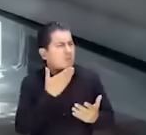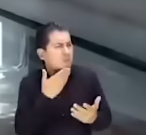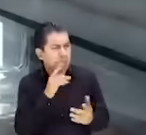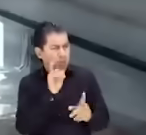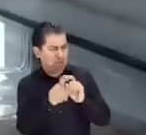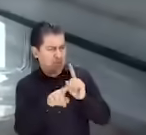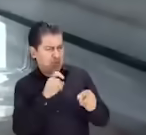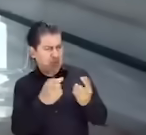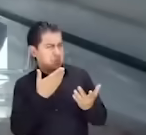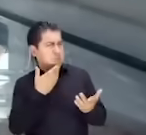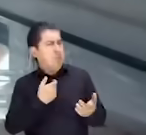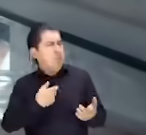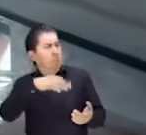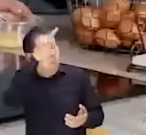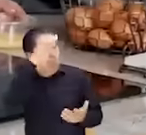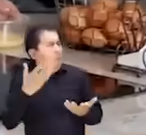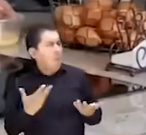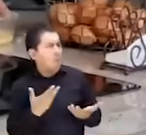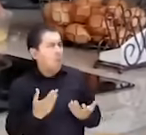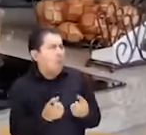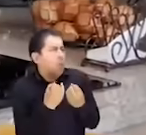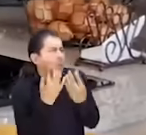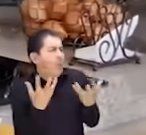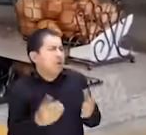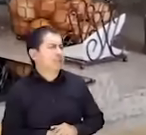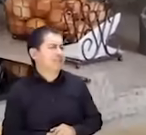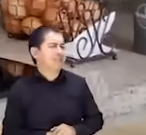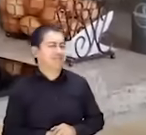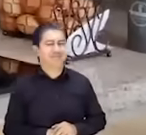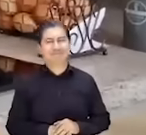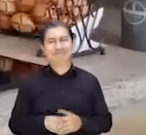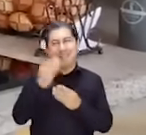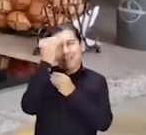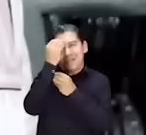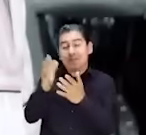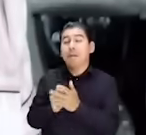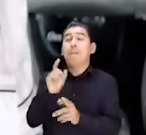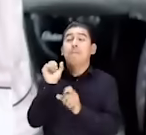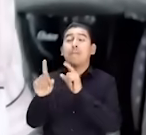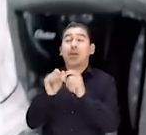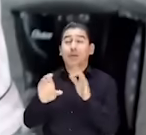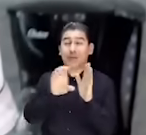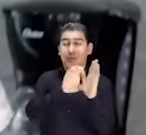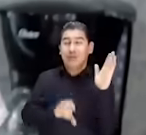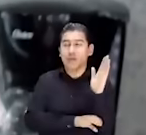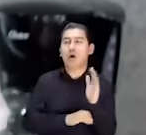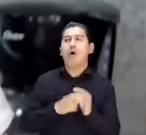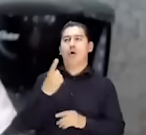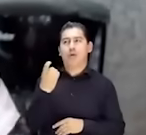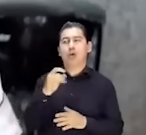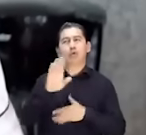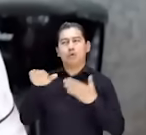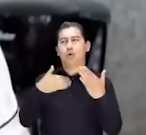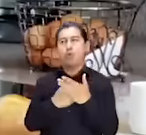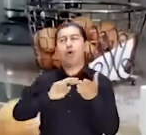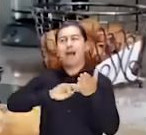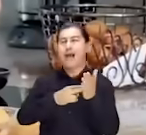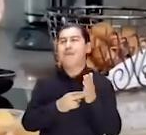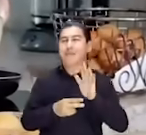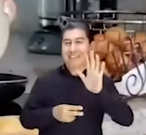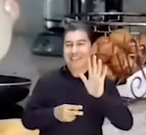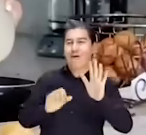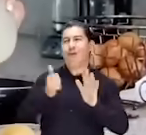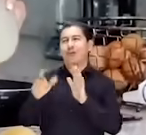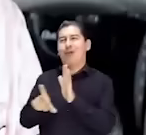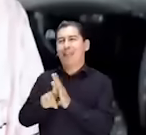¿Y dónde podemos consultar sobre las preguntas? ¿Cuántas preguntas son? Amor, son 11 preguntas, 5 del referéndum y 6